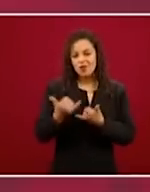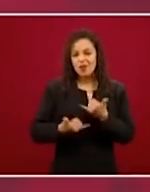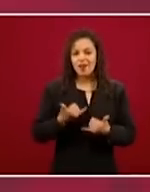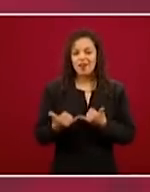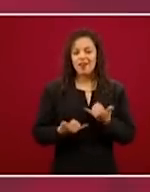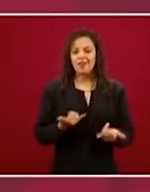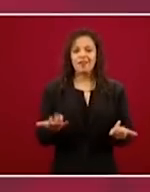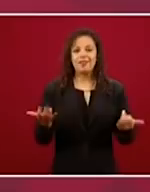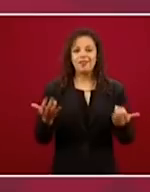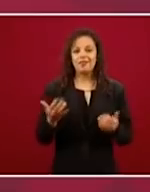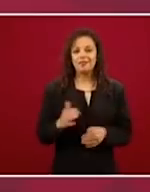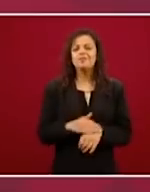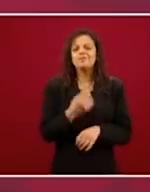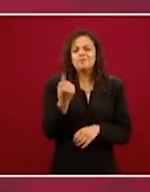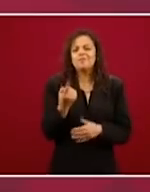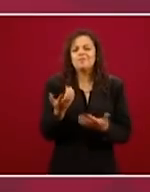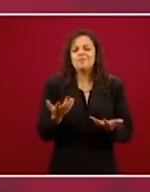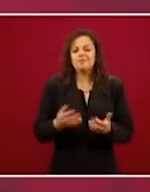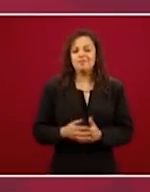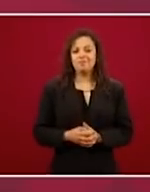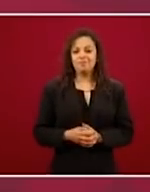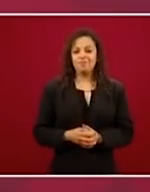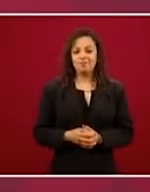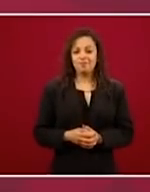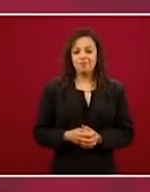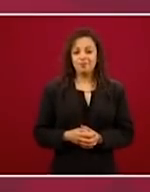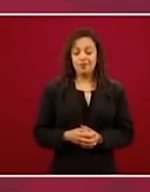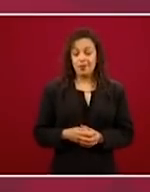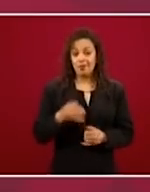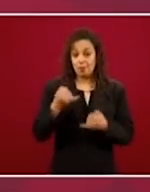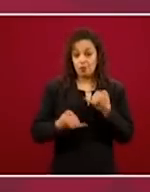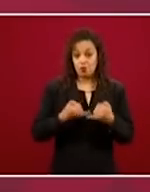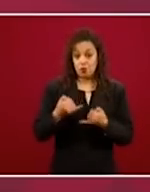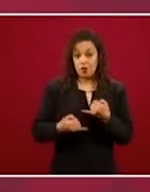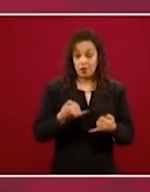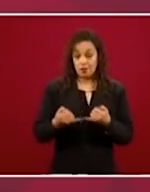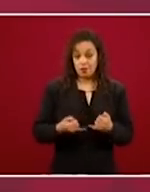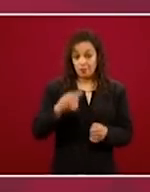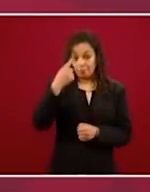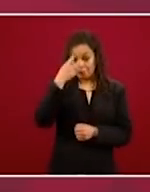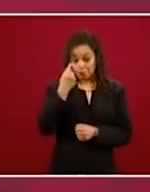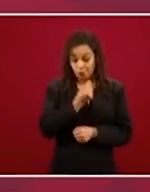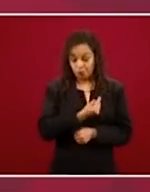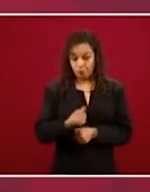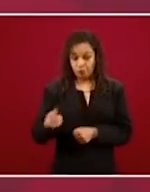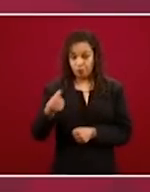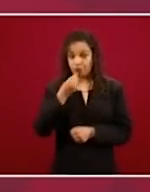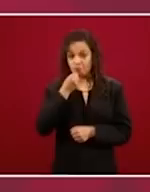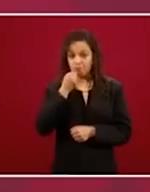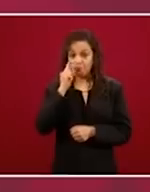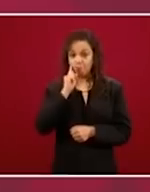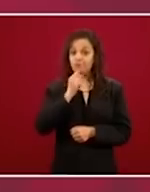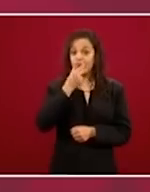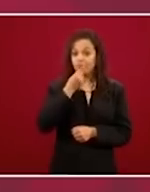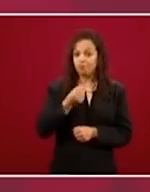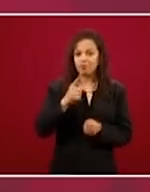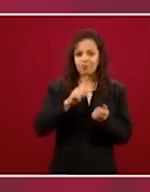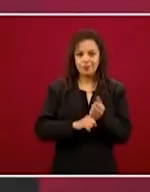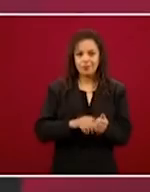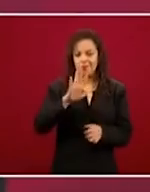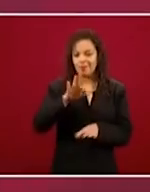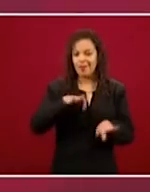por qué el juego para las niñas y los niños es como el trabajo para los